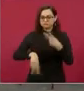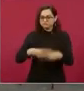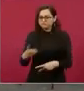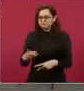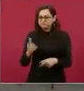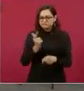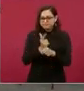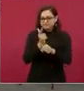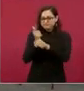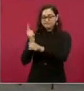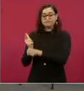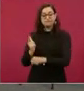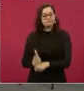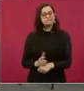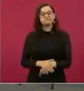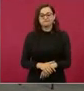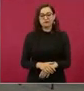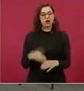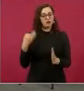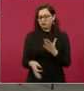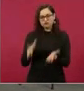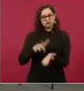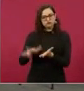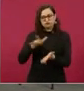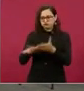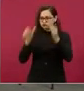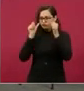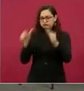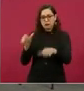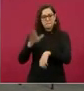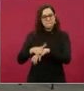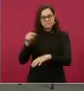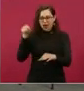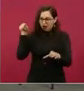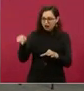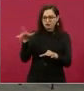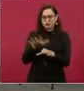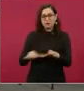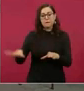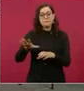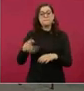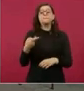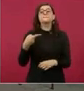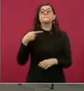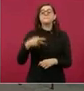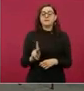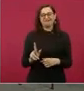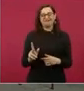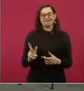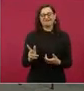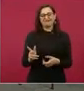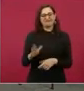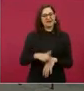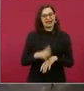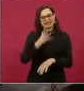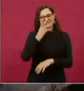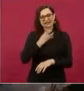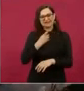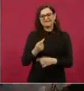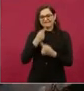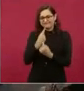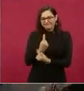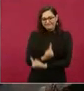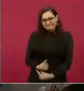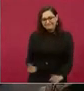de la enorme necesidad que existe. Pero particularmente en el caso de los niños le parece